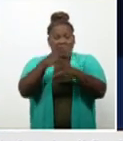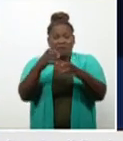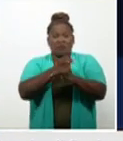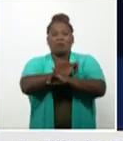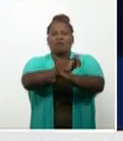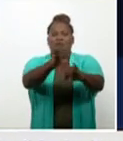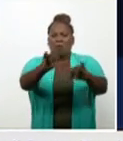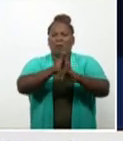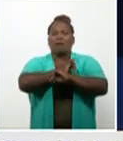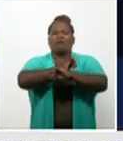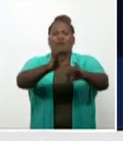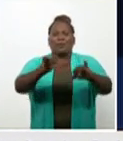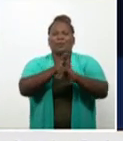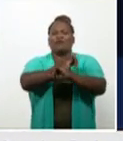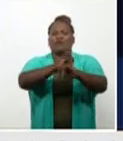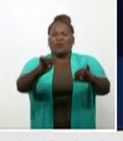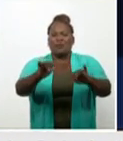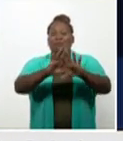que